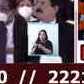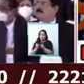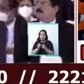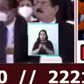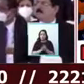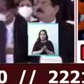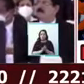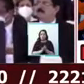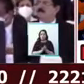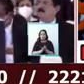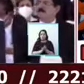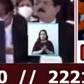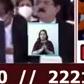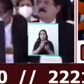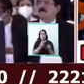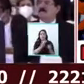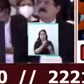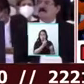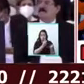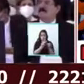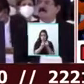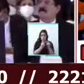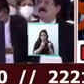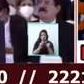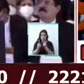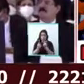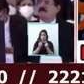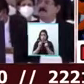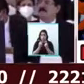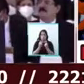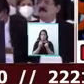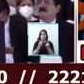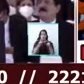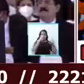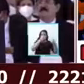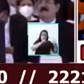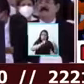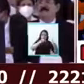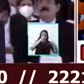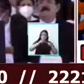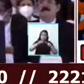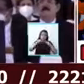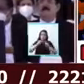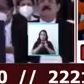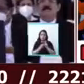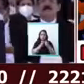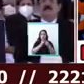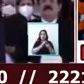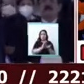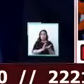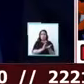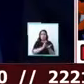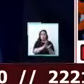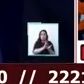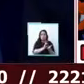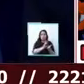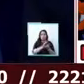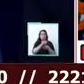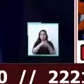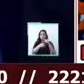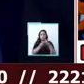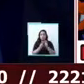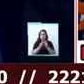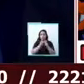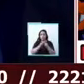más rápido que podríamos ver, como también la restauración de los centros educativos, aunque sea en